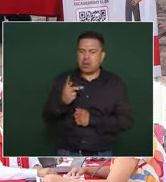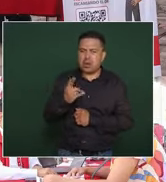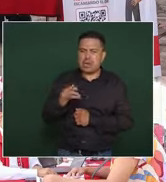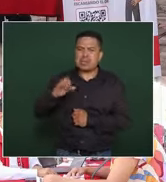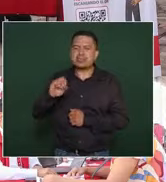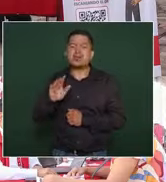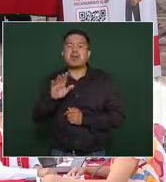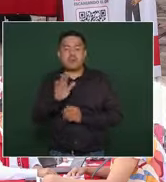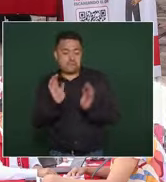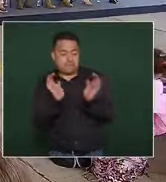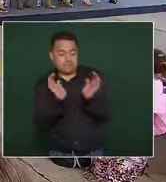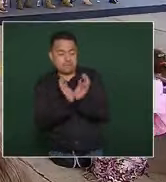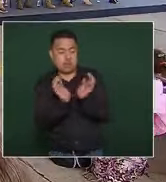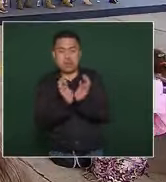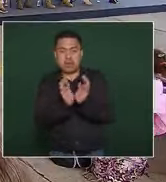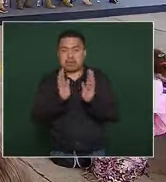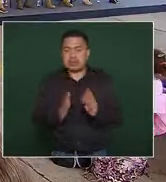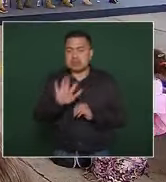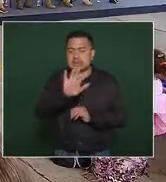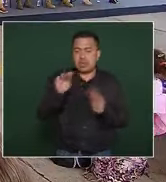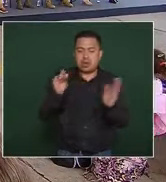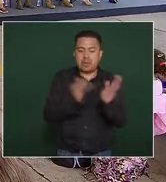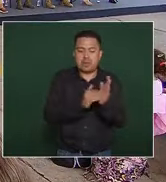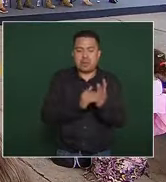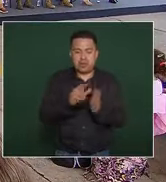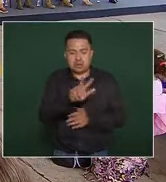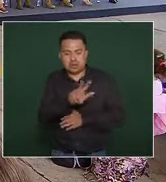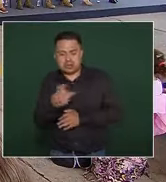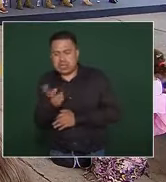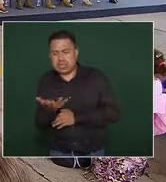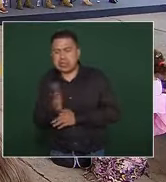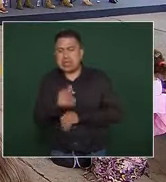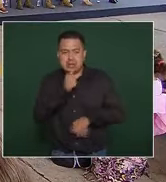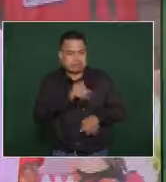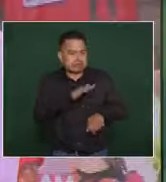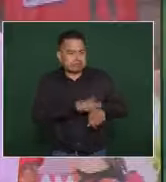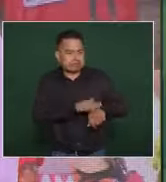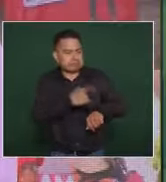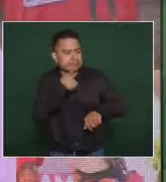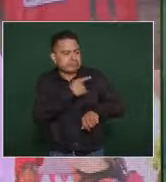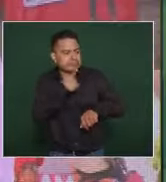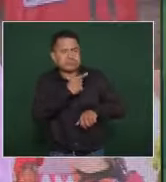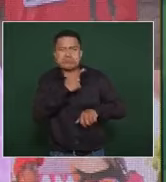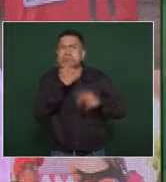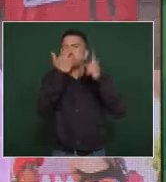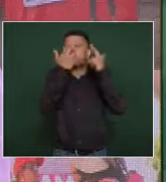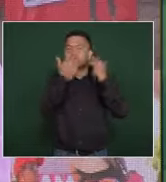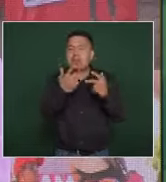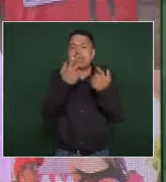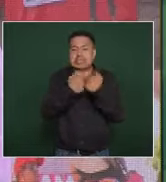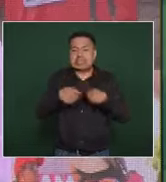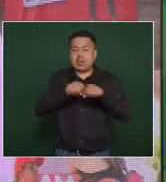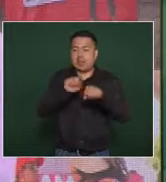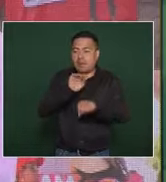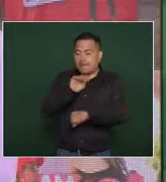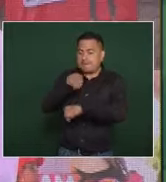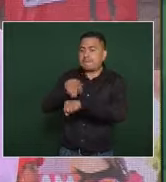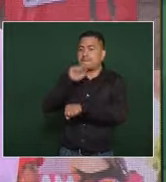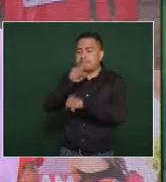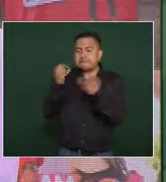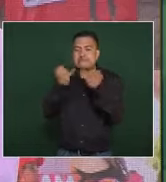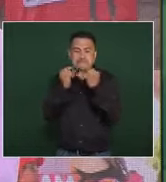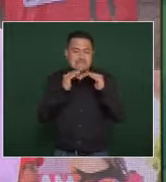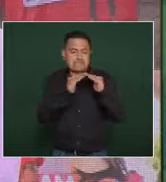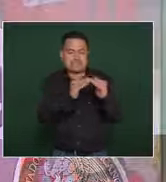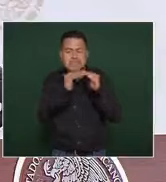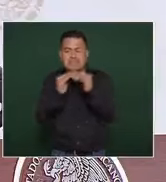ha levantado 5.810 reportes de daños para que el seguro también aplique en estas